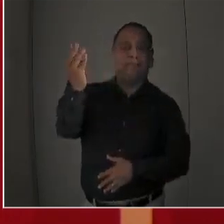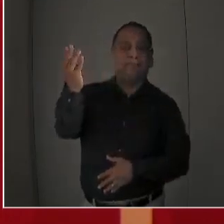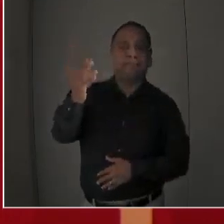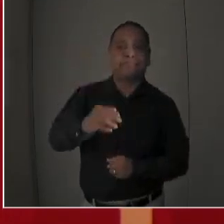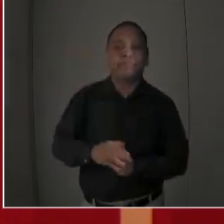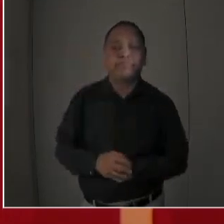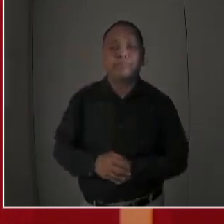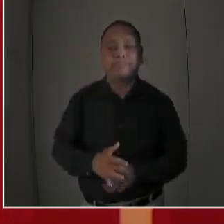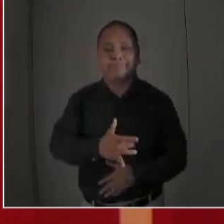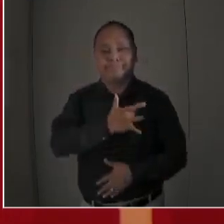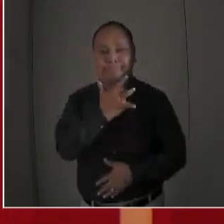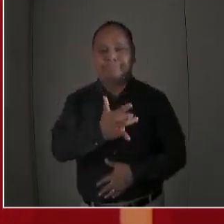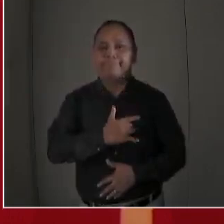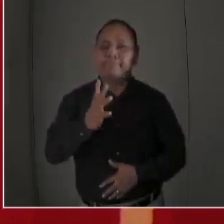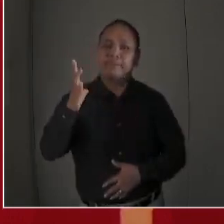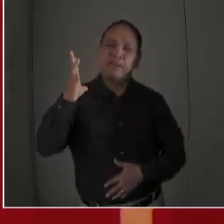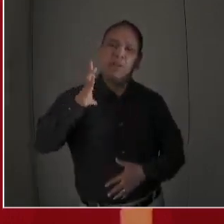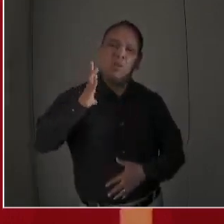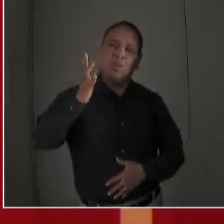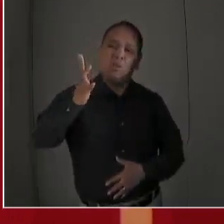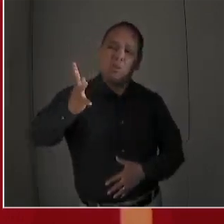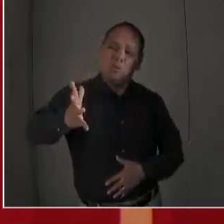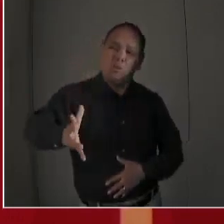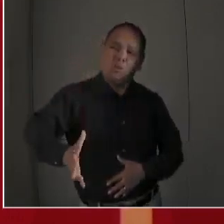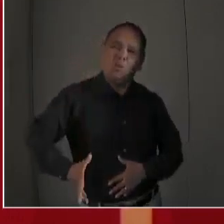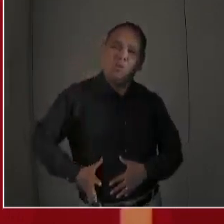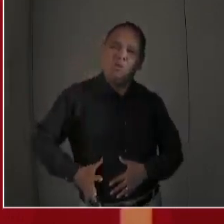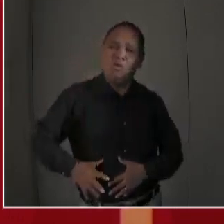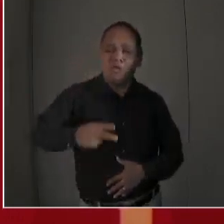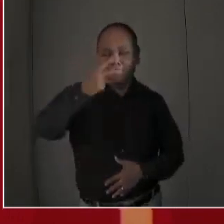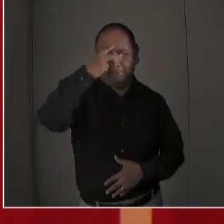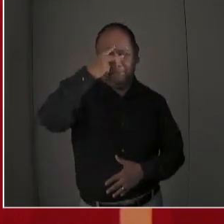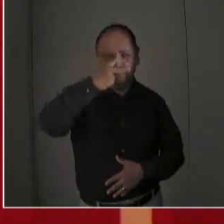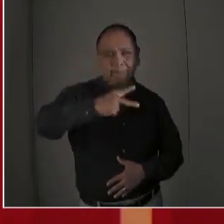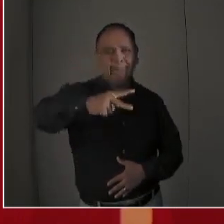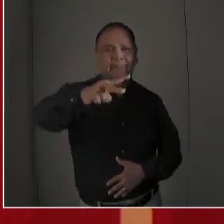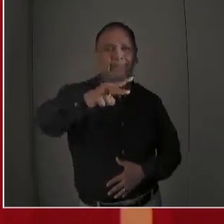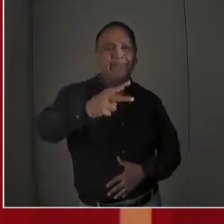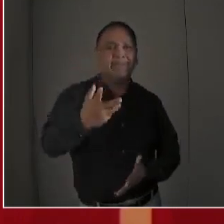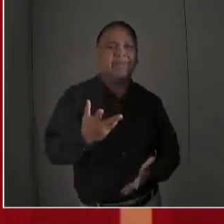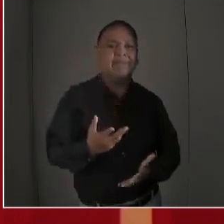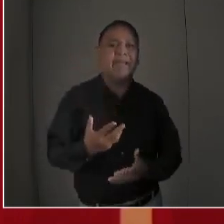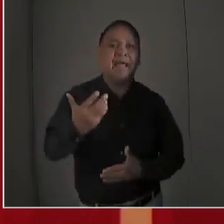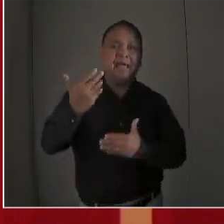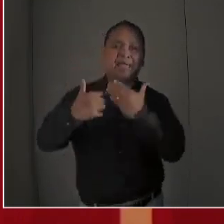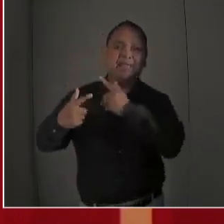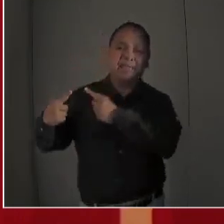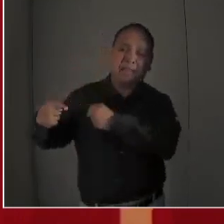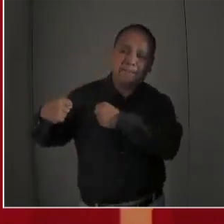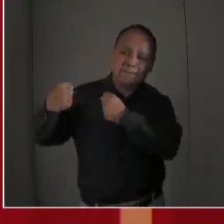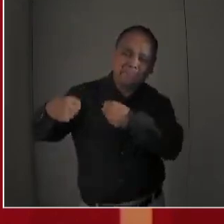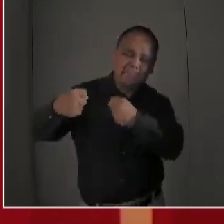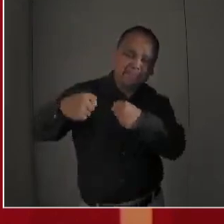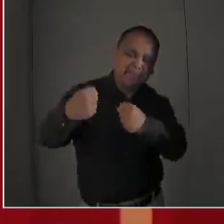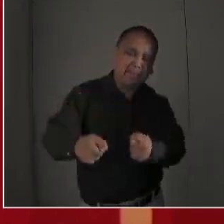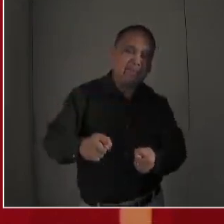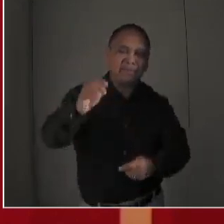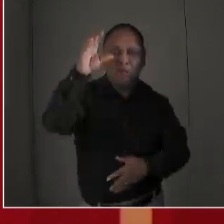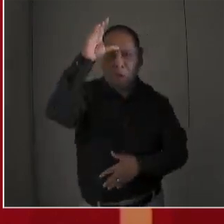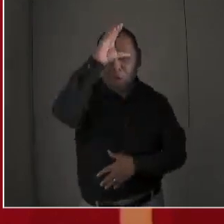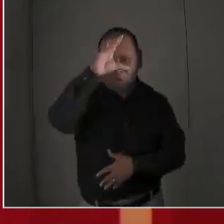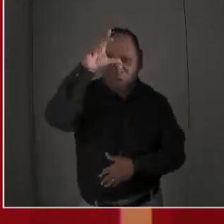enorme orgullo, sí o no, de ser mexicanos, de nuestros orígenes y de nuestras